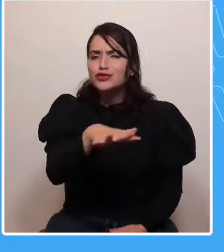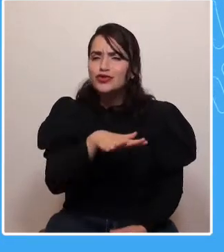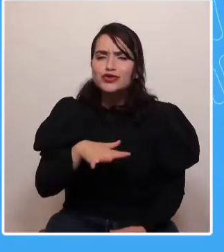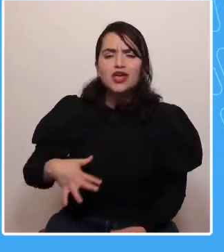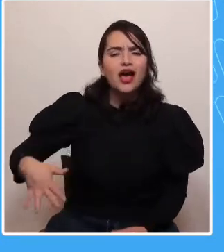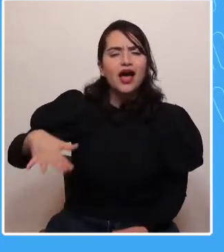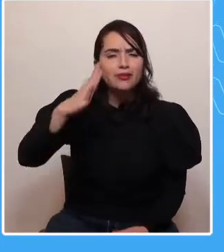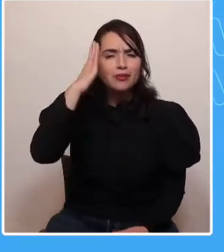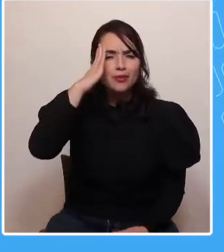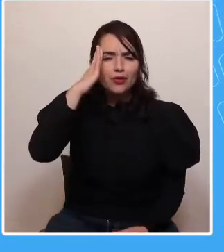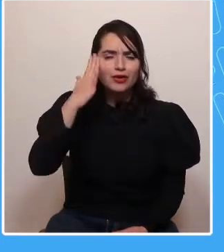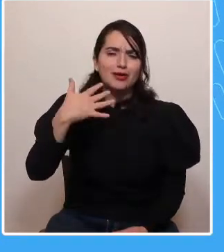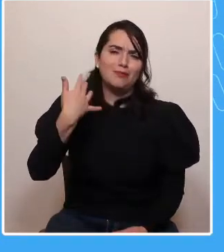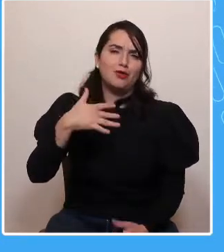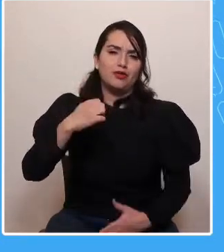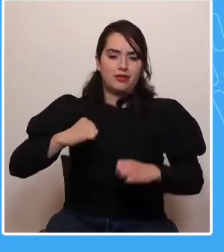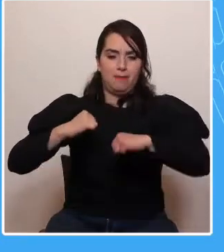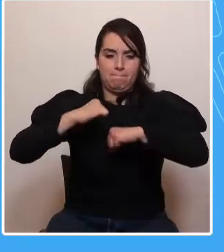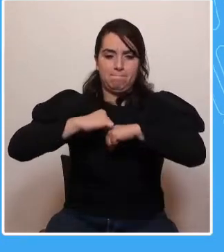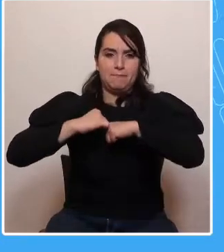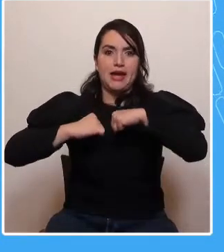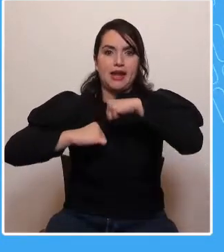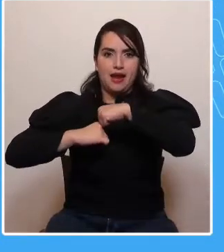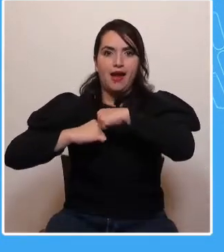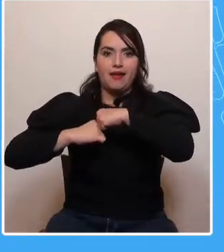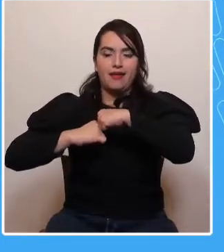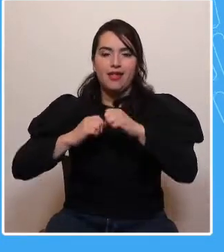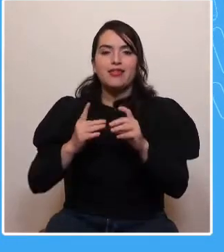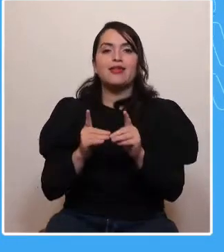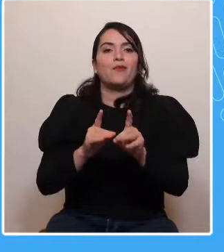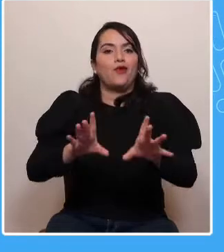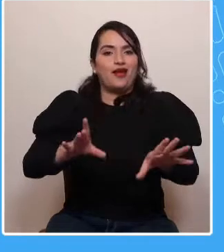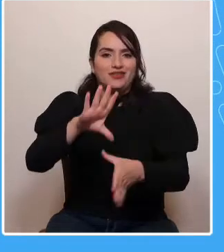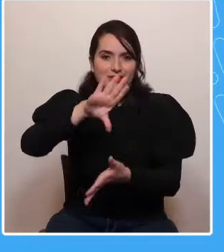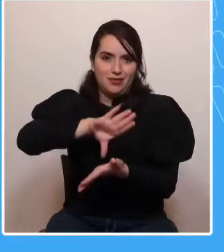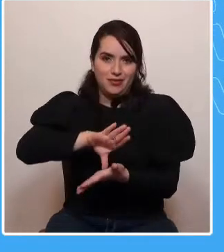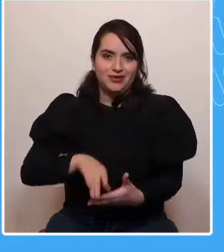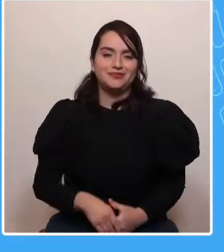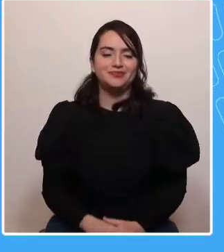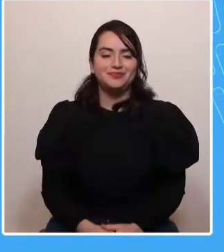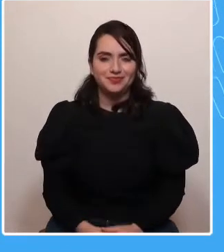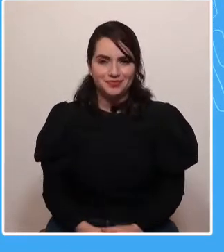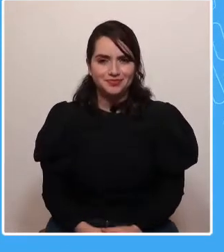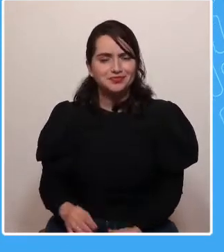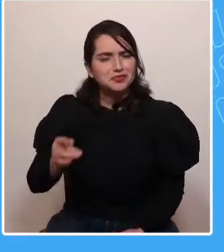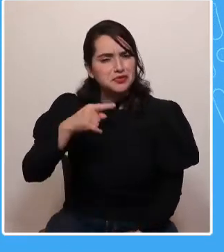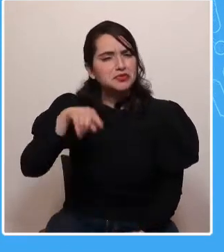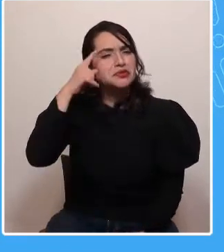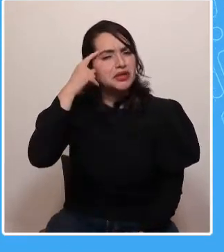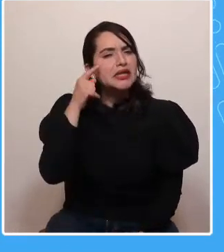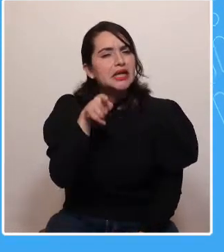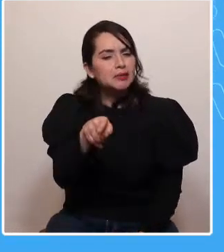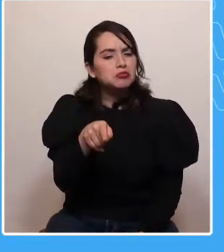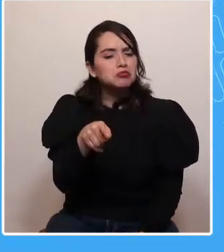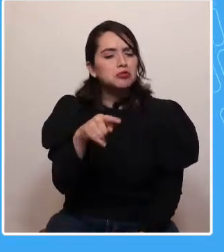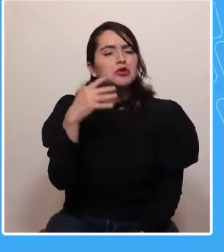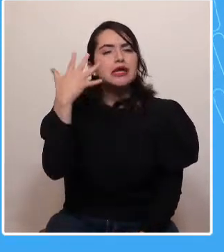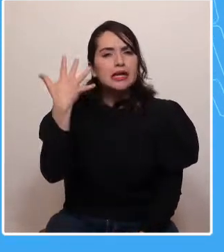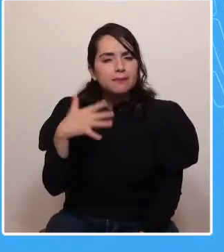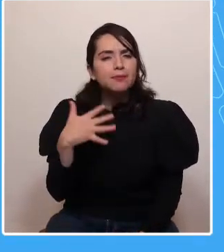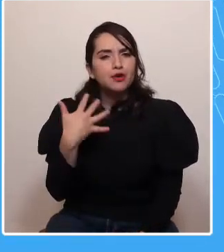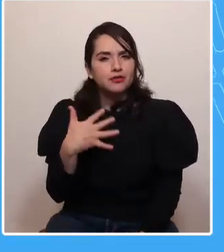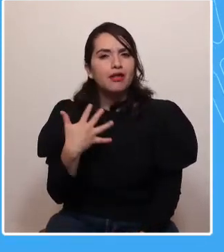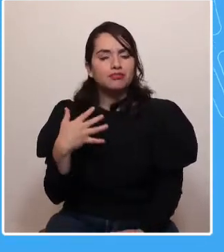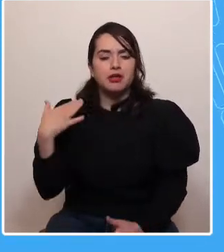pilar fundamental para la construcción democrática del país. Creemos que este es un legado relevante,